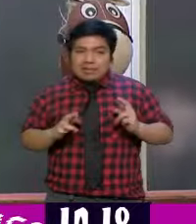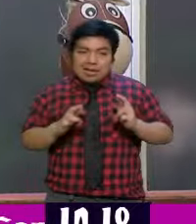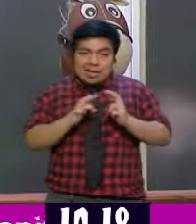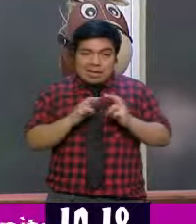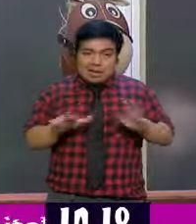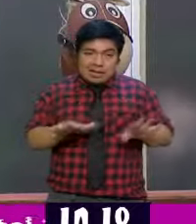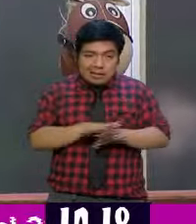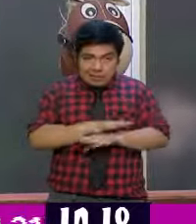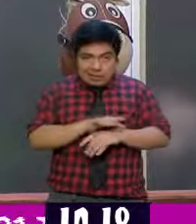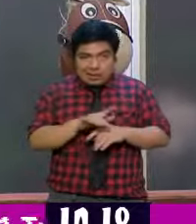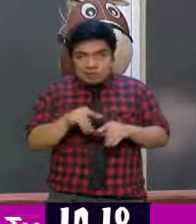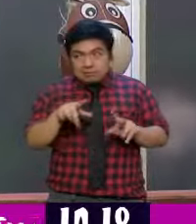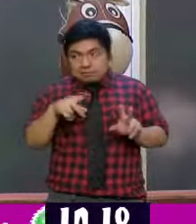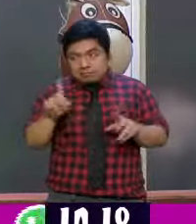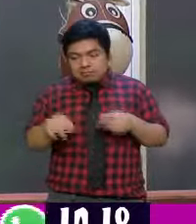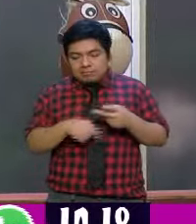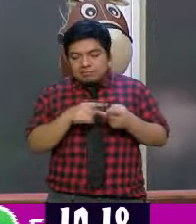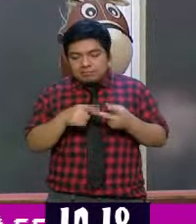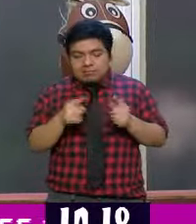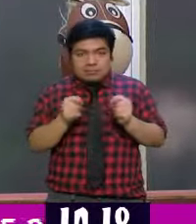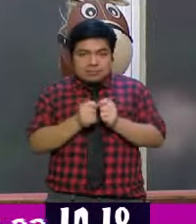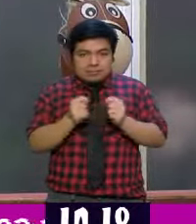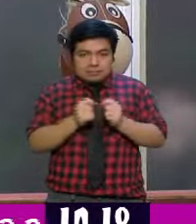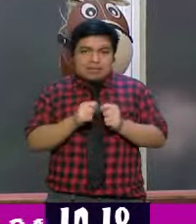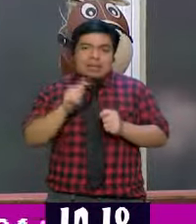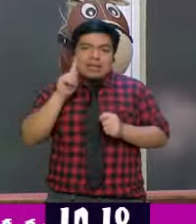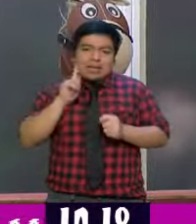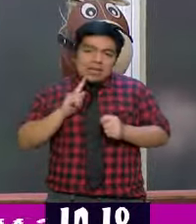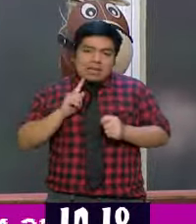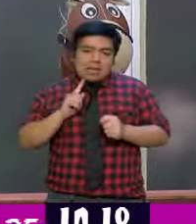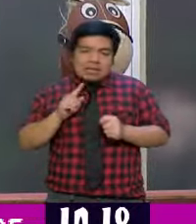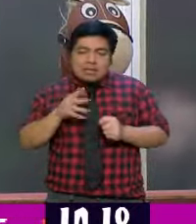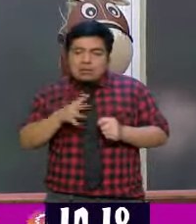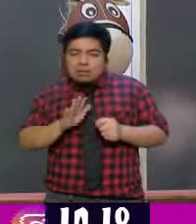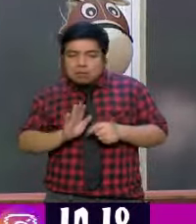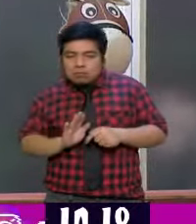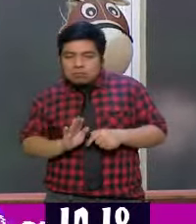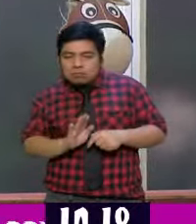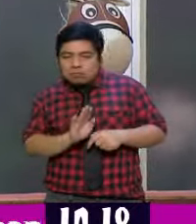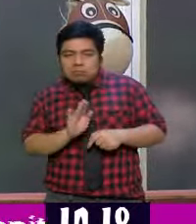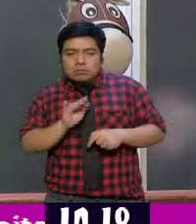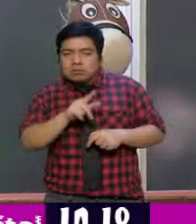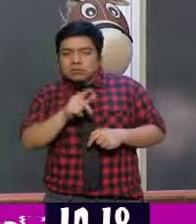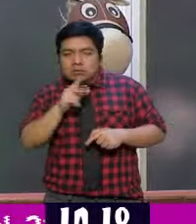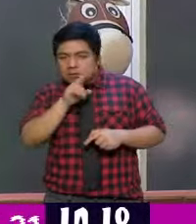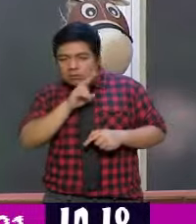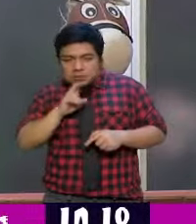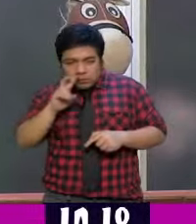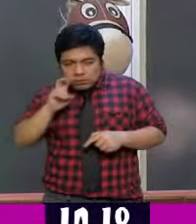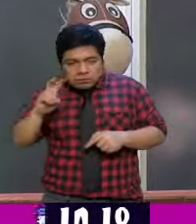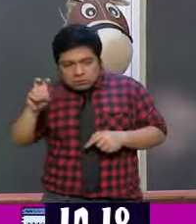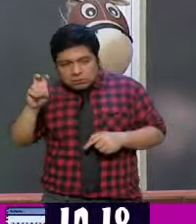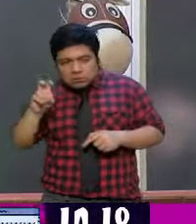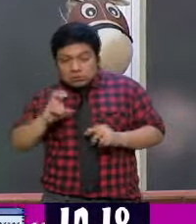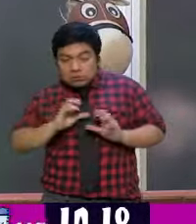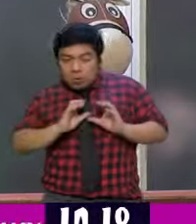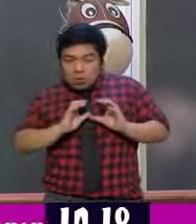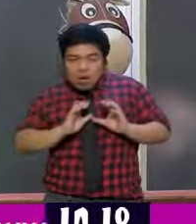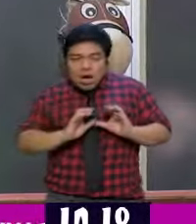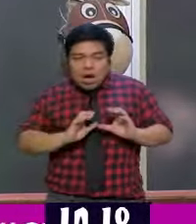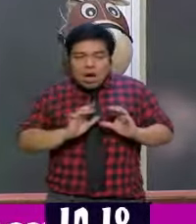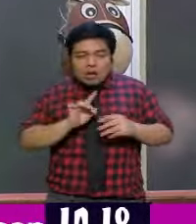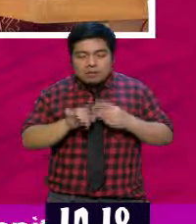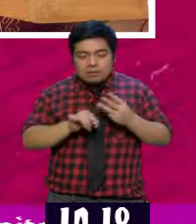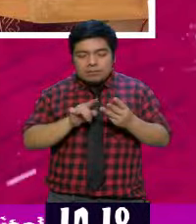de hablar. Sí. Todos tenemos la tía que es media bruja y te dice, soñé contigo. Sí. Ah, ten cuidado. O la